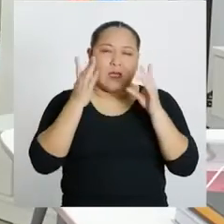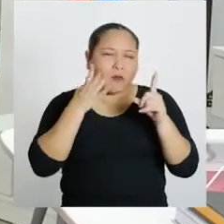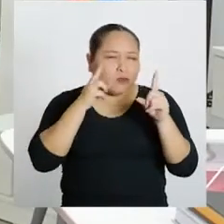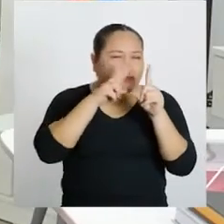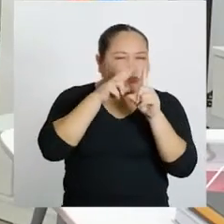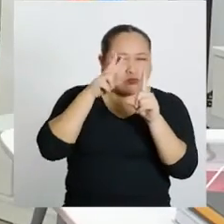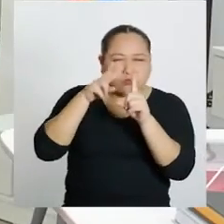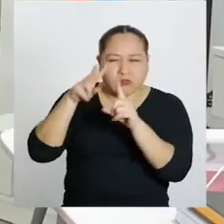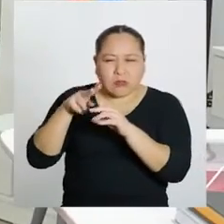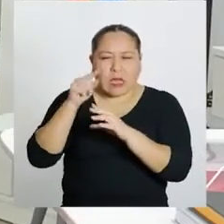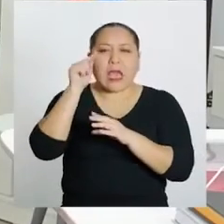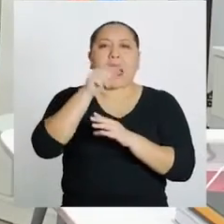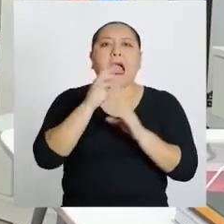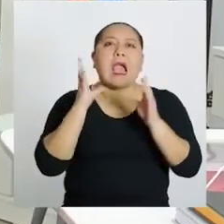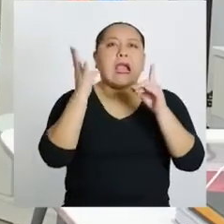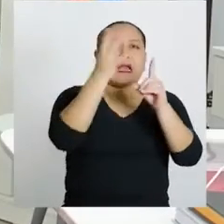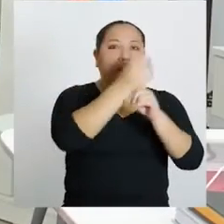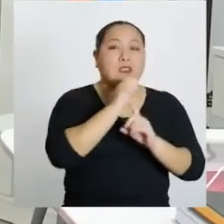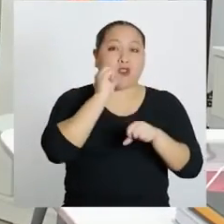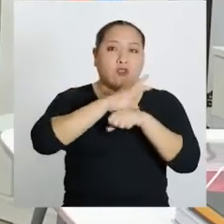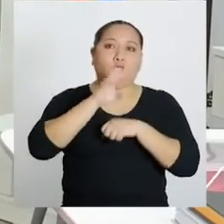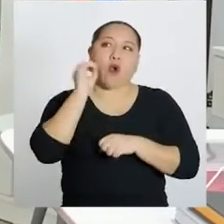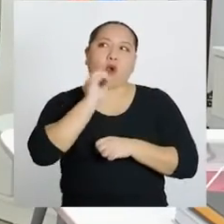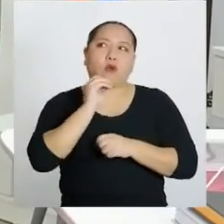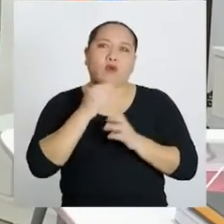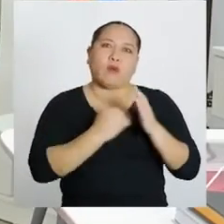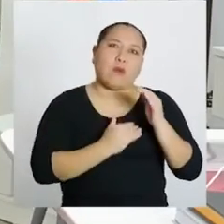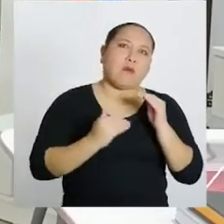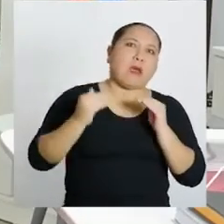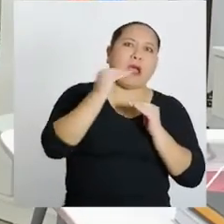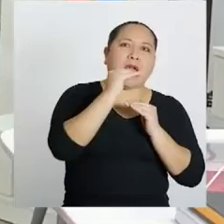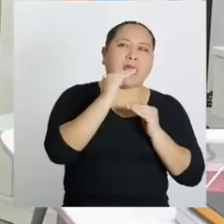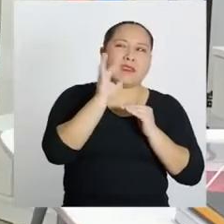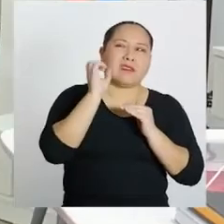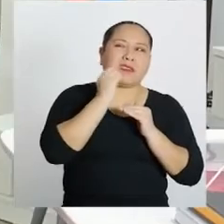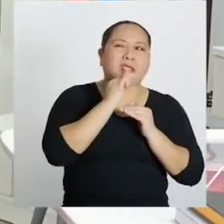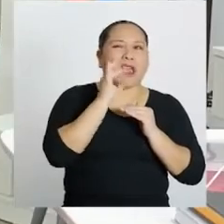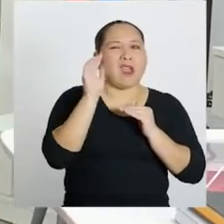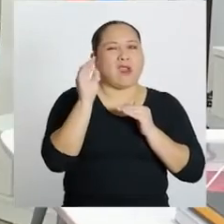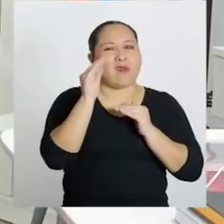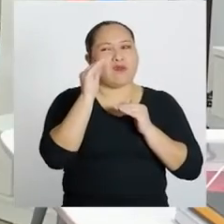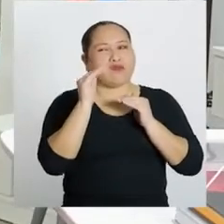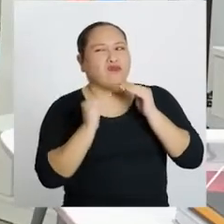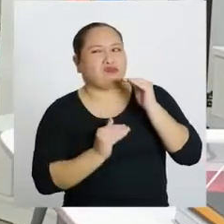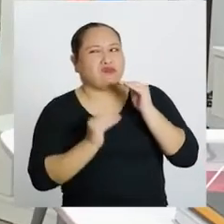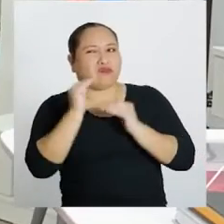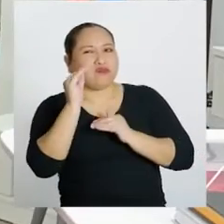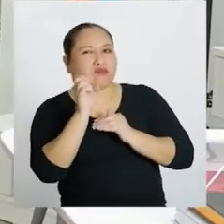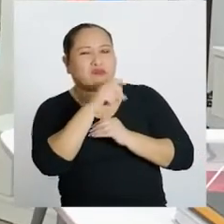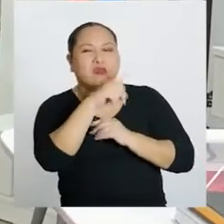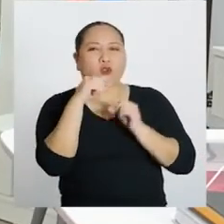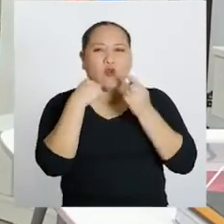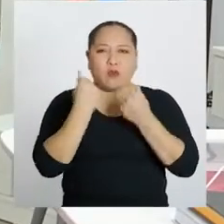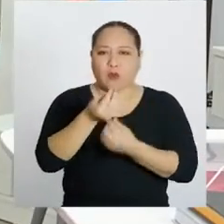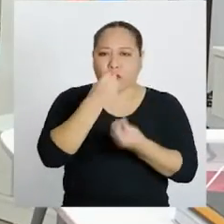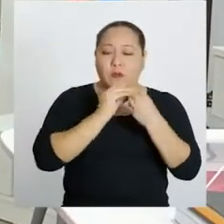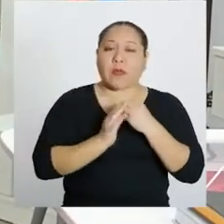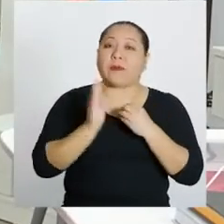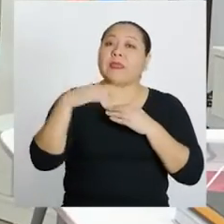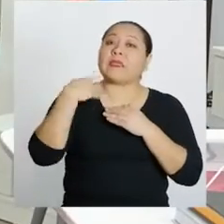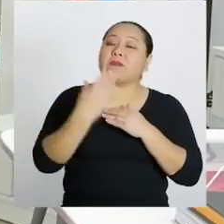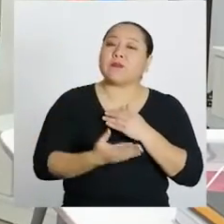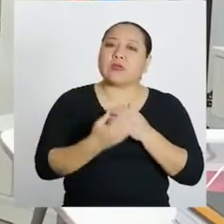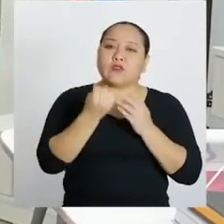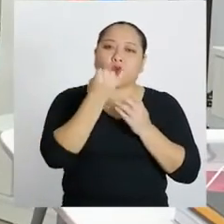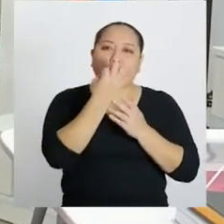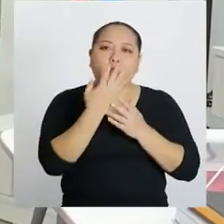las recomendaciones o si estoy excediéndome con algún u otro grupo alimenticio. Luego, cuento